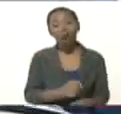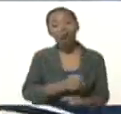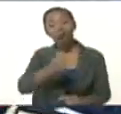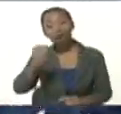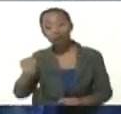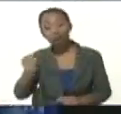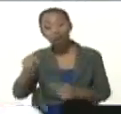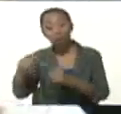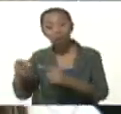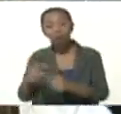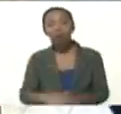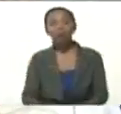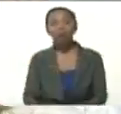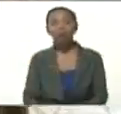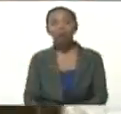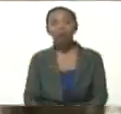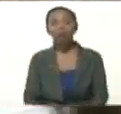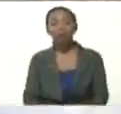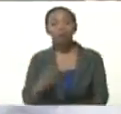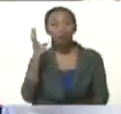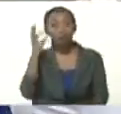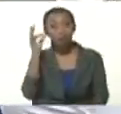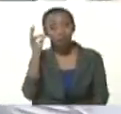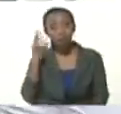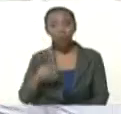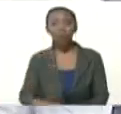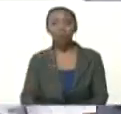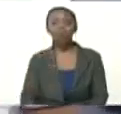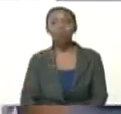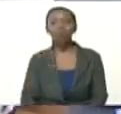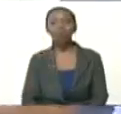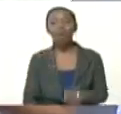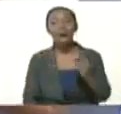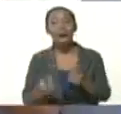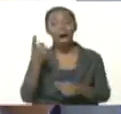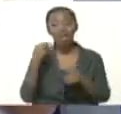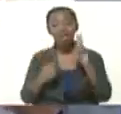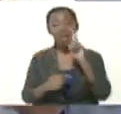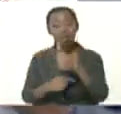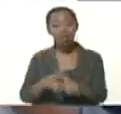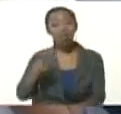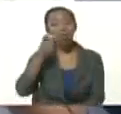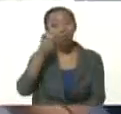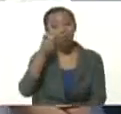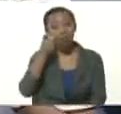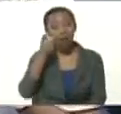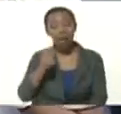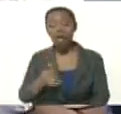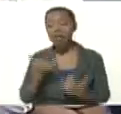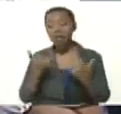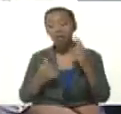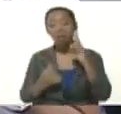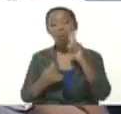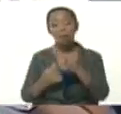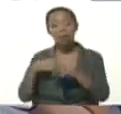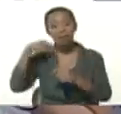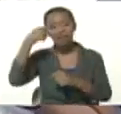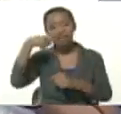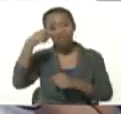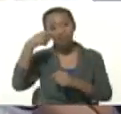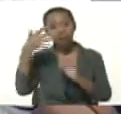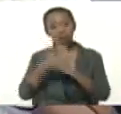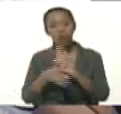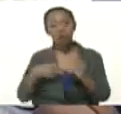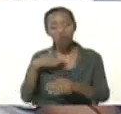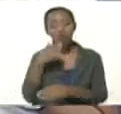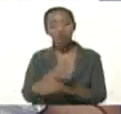Pérez, representante de Tiendas Clave. Desiree Pérez, ayer la vimos, la supervisora. Aquí tienes, ayer compré, ya ustedes van a ver el video. Yo fui a